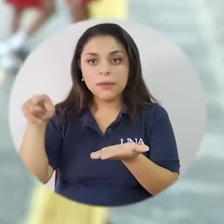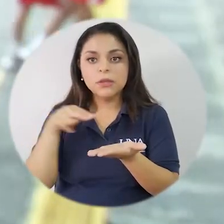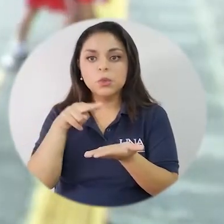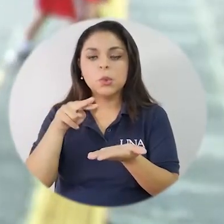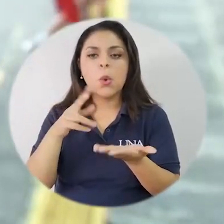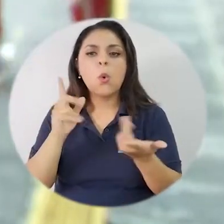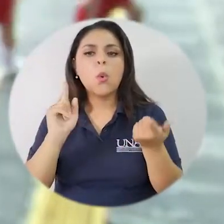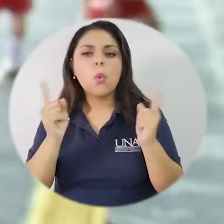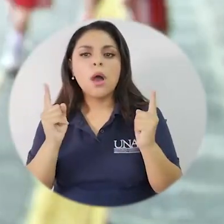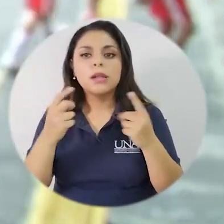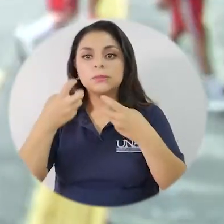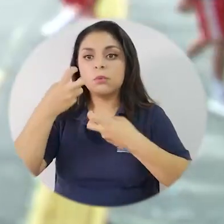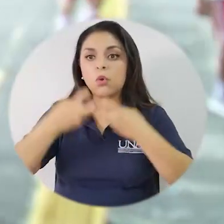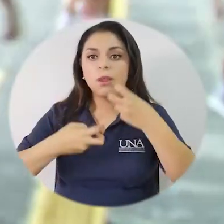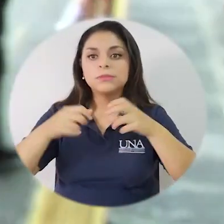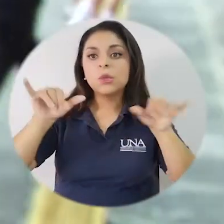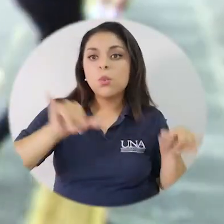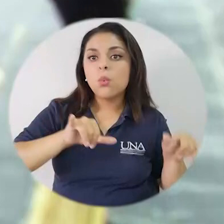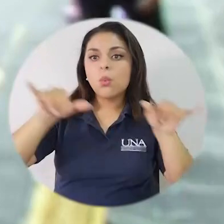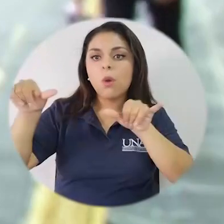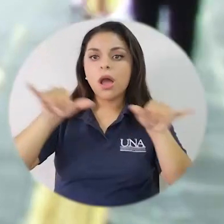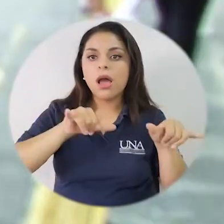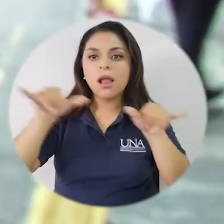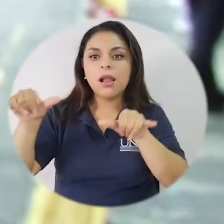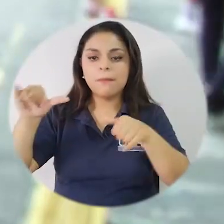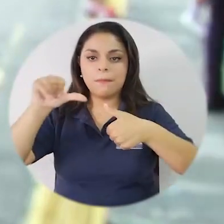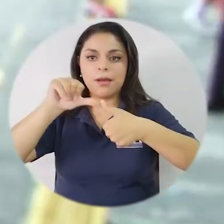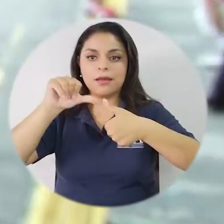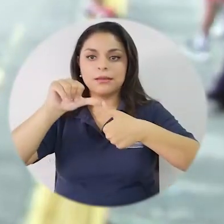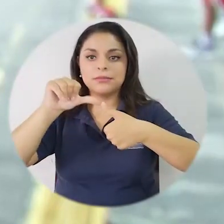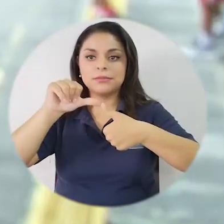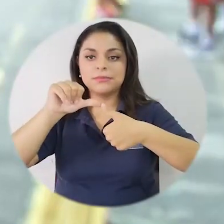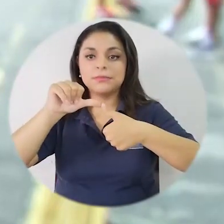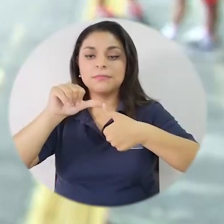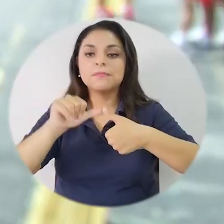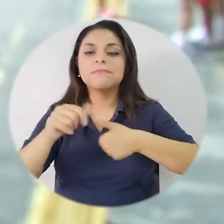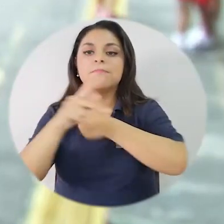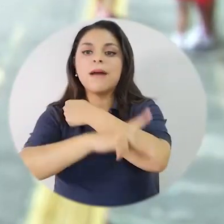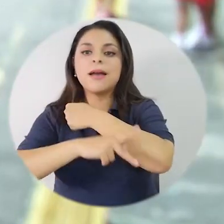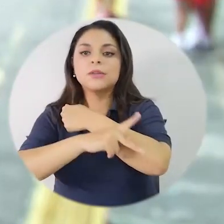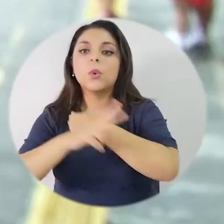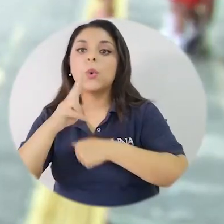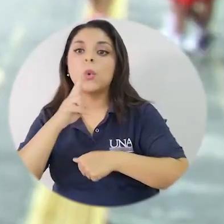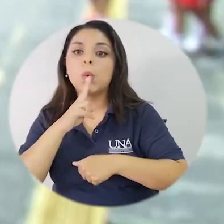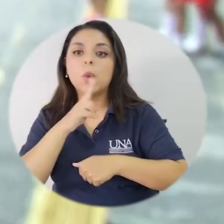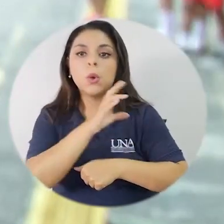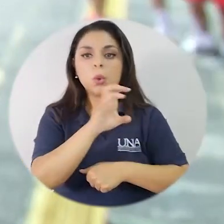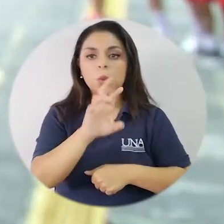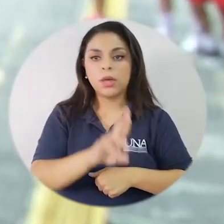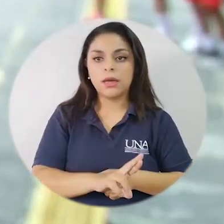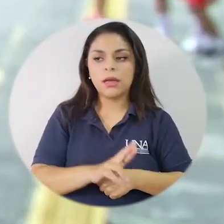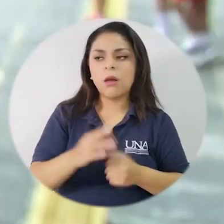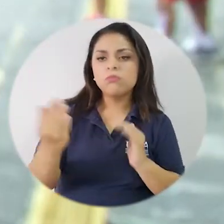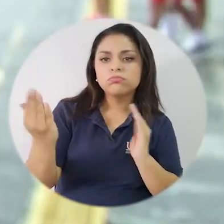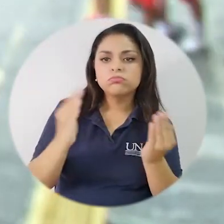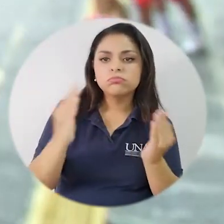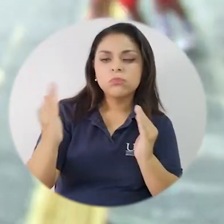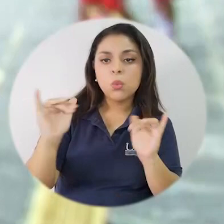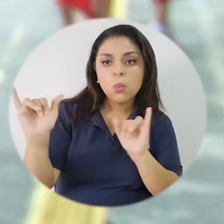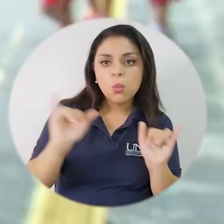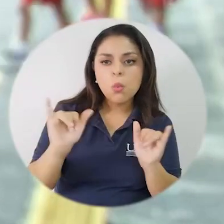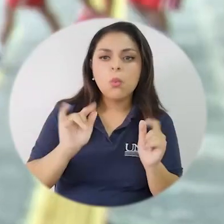colegas problemas que tenemos en común en estos países centroamericanos, que en algunos países